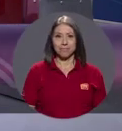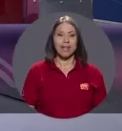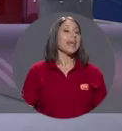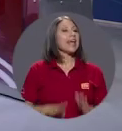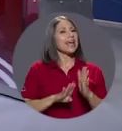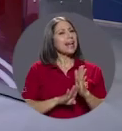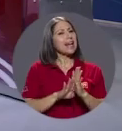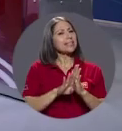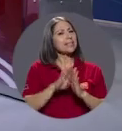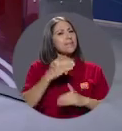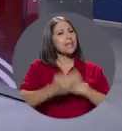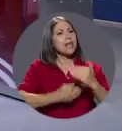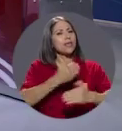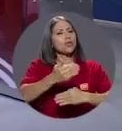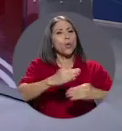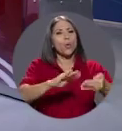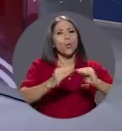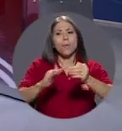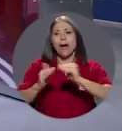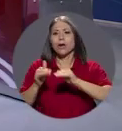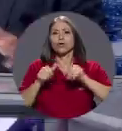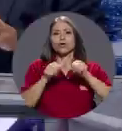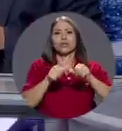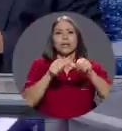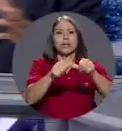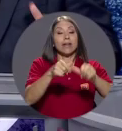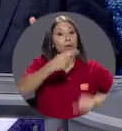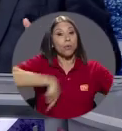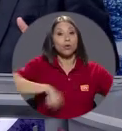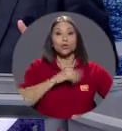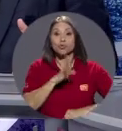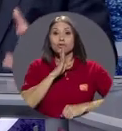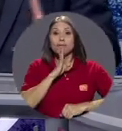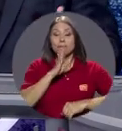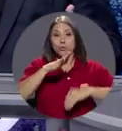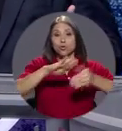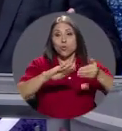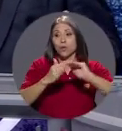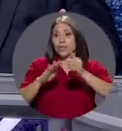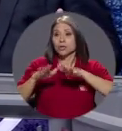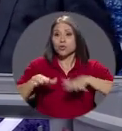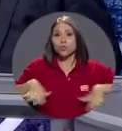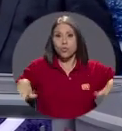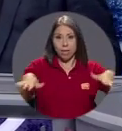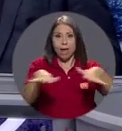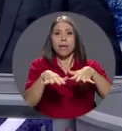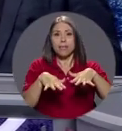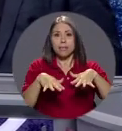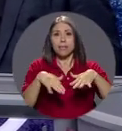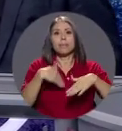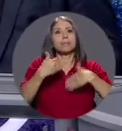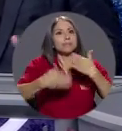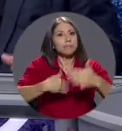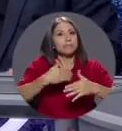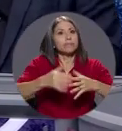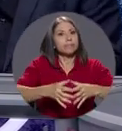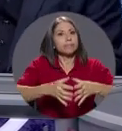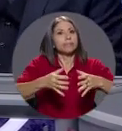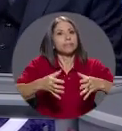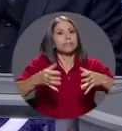Crecimiento urbano sostenible. Bueno, desde el momento en que hablamos de que una ciudad naturalmente